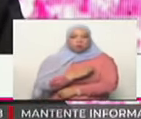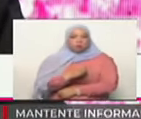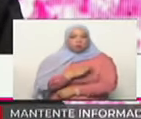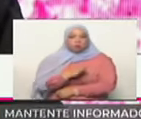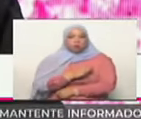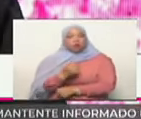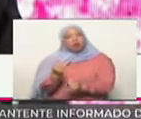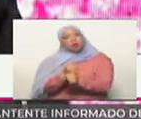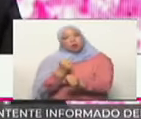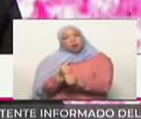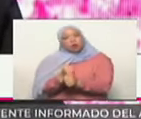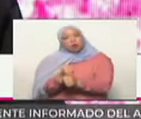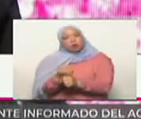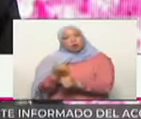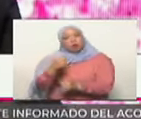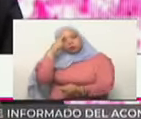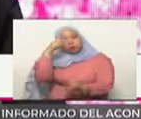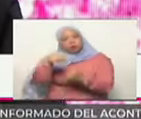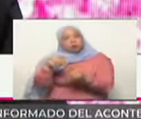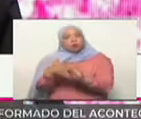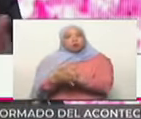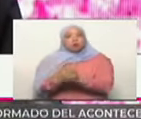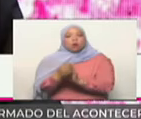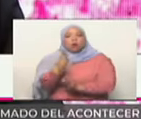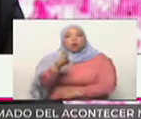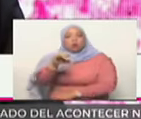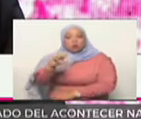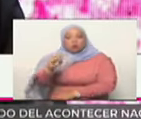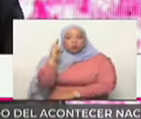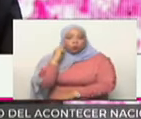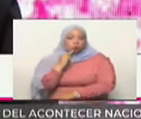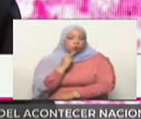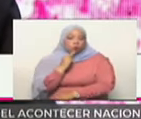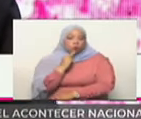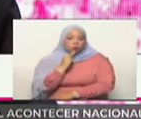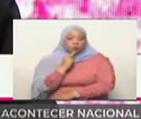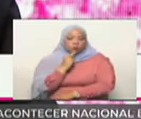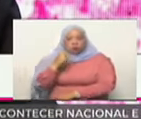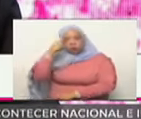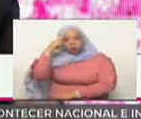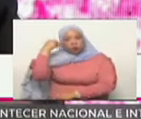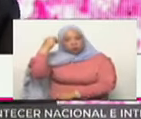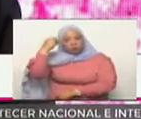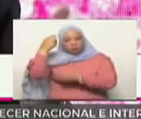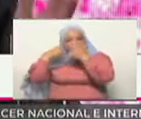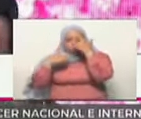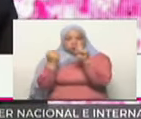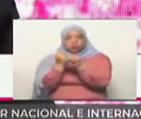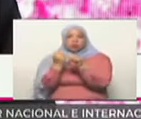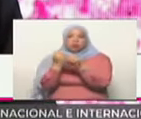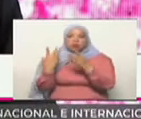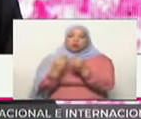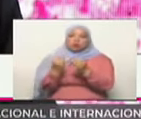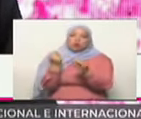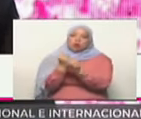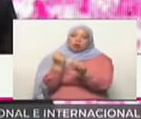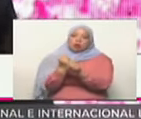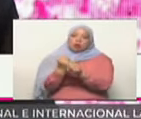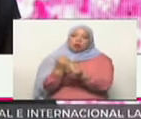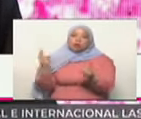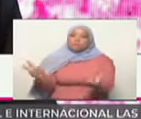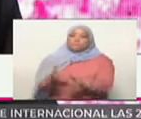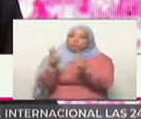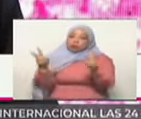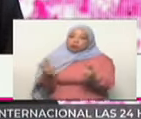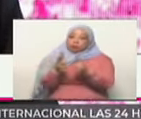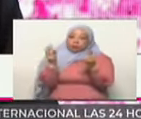Nuestro camino es el camino de los BRICS, porque es el camino de Bolívar, es el camino que nos dejó Chávez. Y por ahí vamos a seguir transitando,